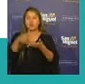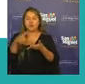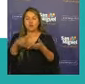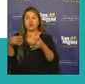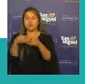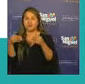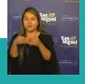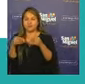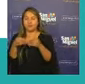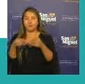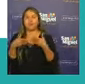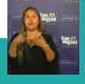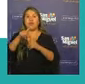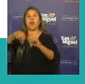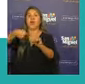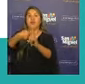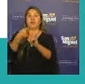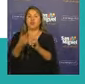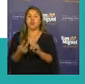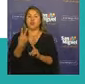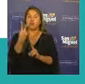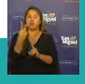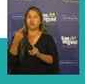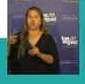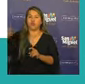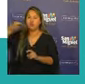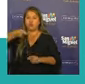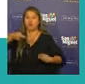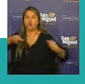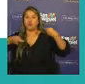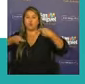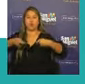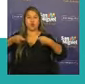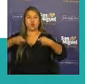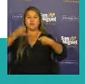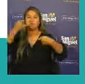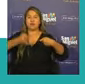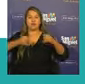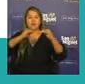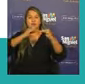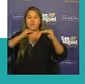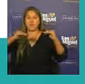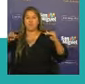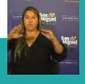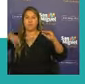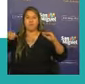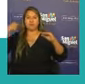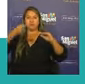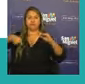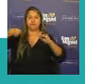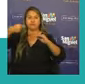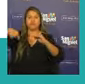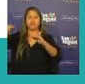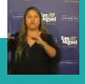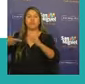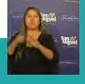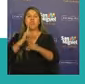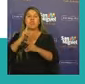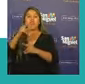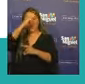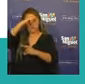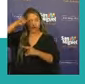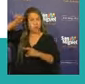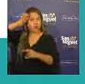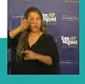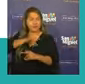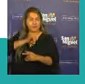de pesos, además de dos subvenciones que son fijas, que es la subvención a Bomberos de Chile, que